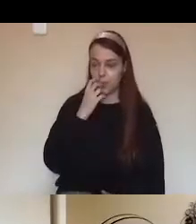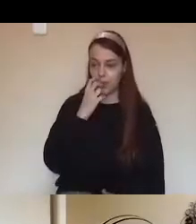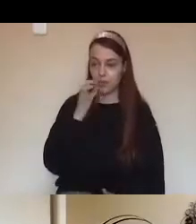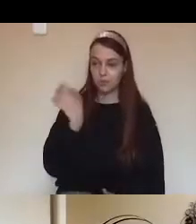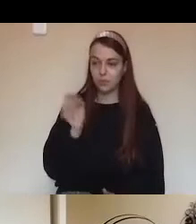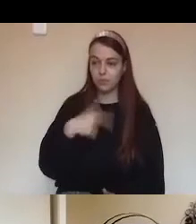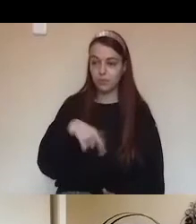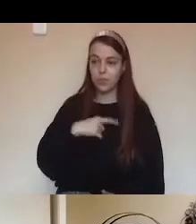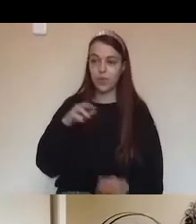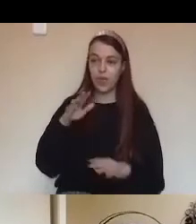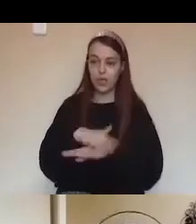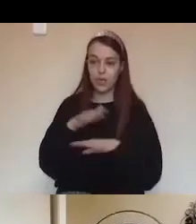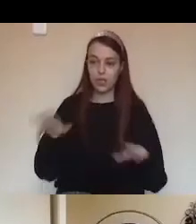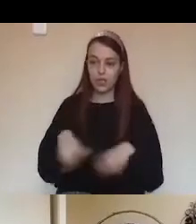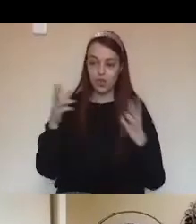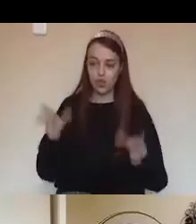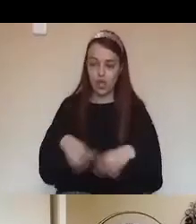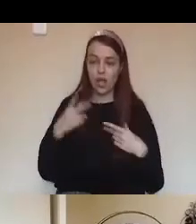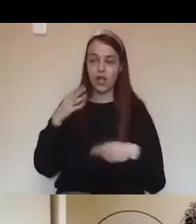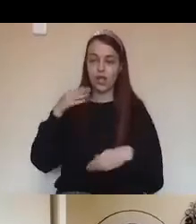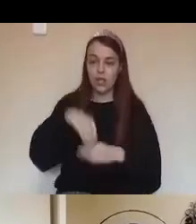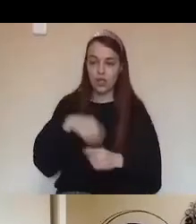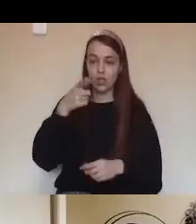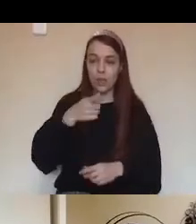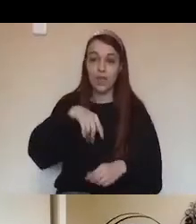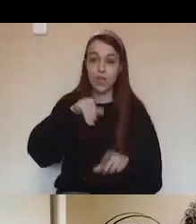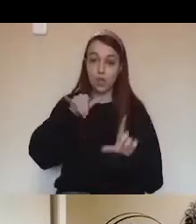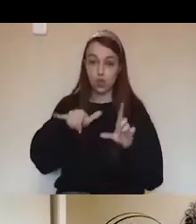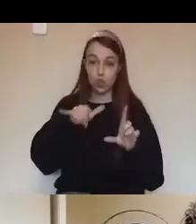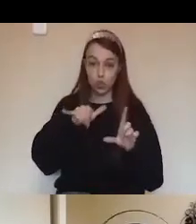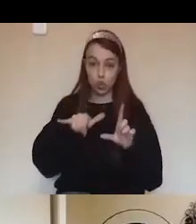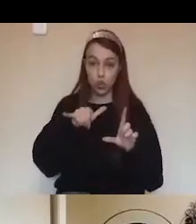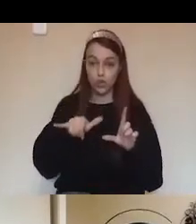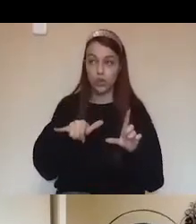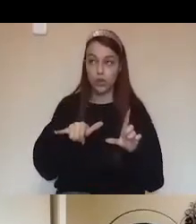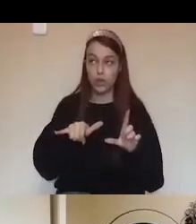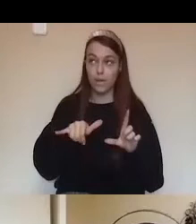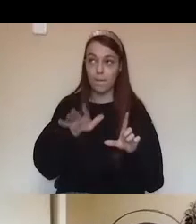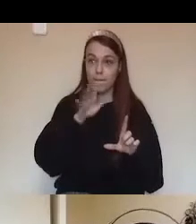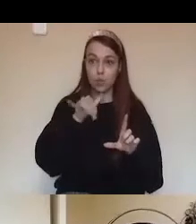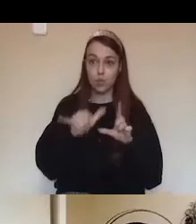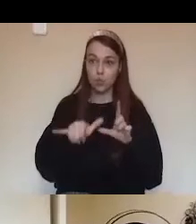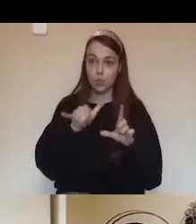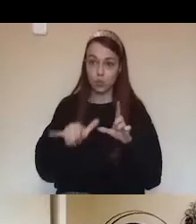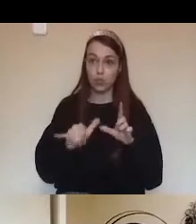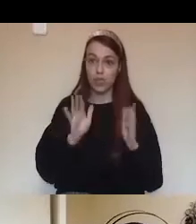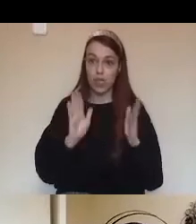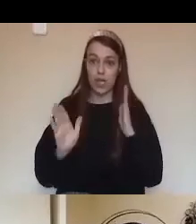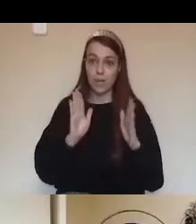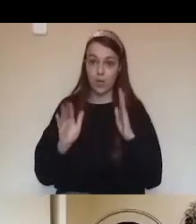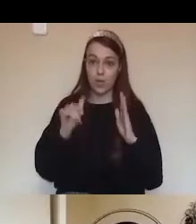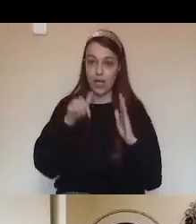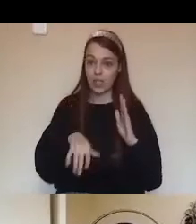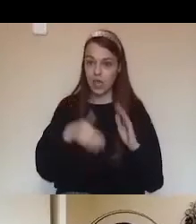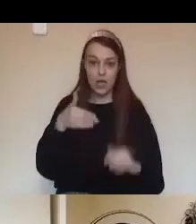redes sociales, también de nuestro canal de YouTube, que ha sido muy importante en todo este espacio,